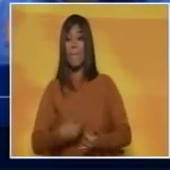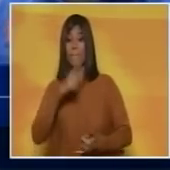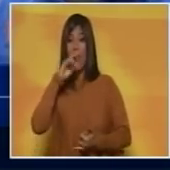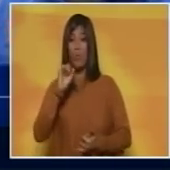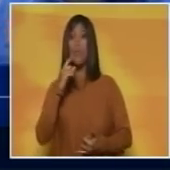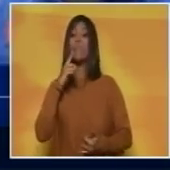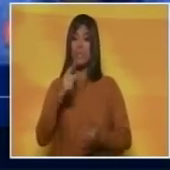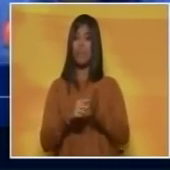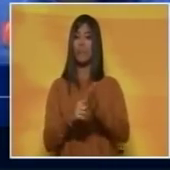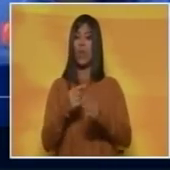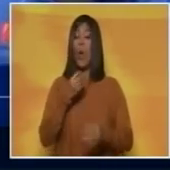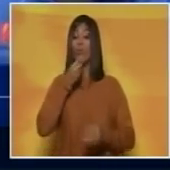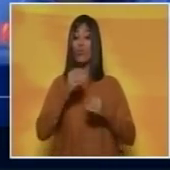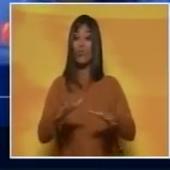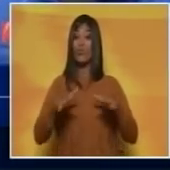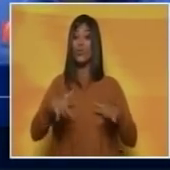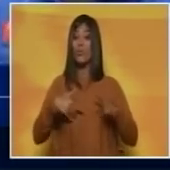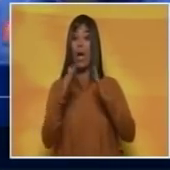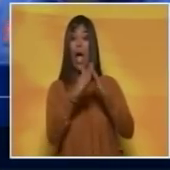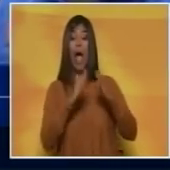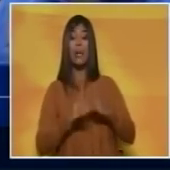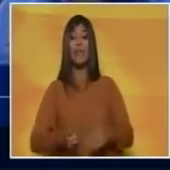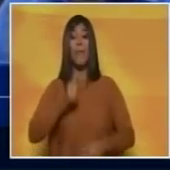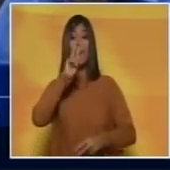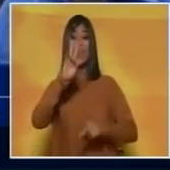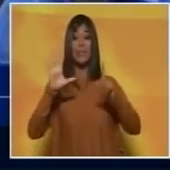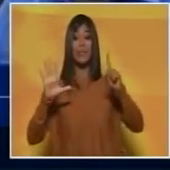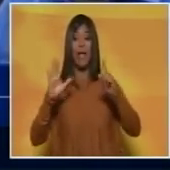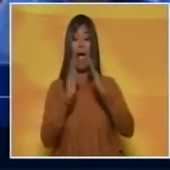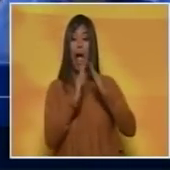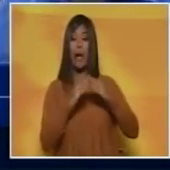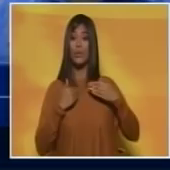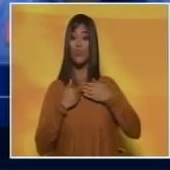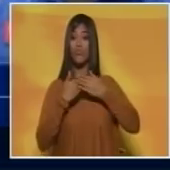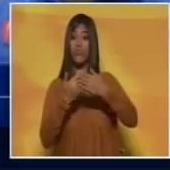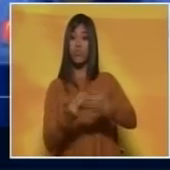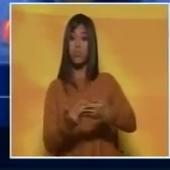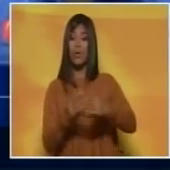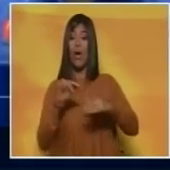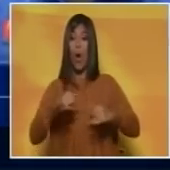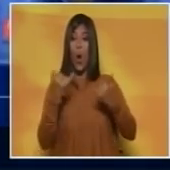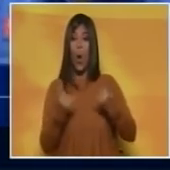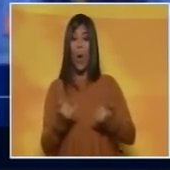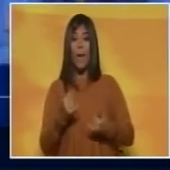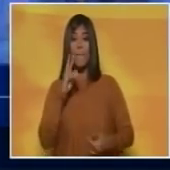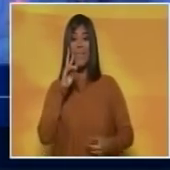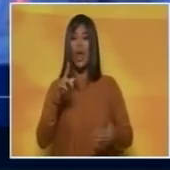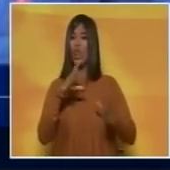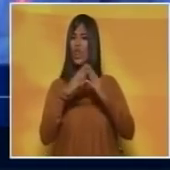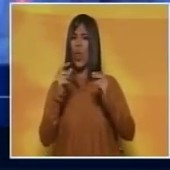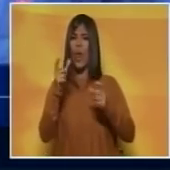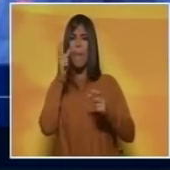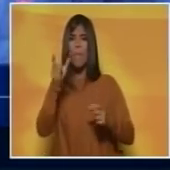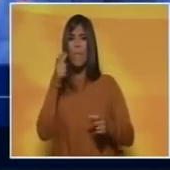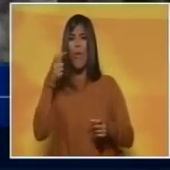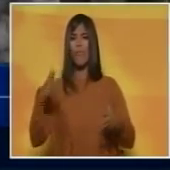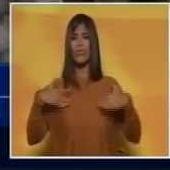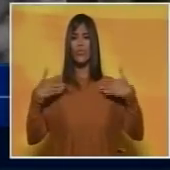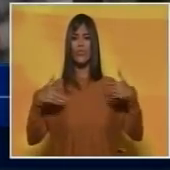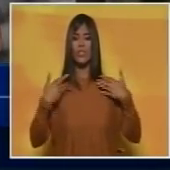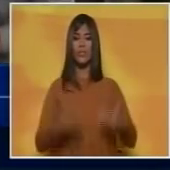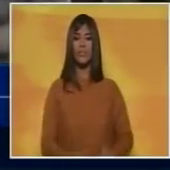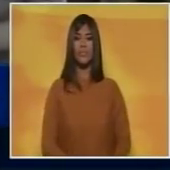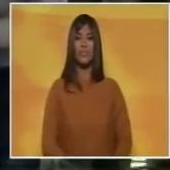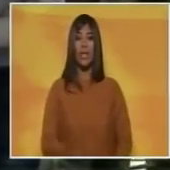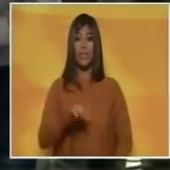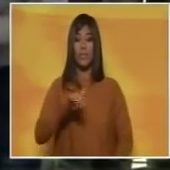resultados. Estas hermosas viviendas, más de 26 viviendas que estamos entregando en el día de hoy acá, y miren, bueno, la felicidad de todo nuestro pueblo.